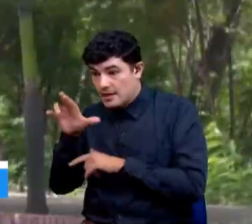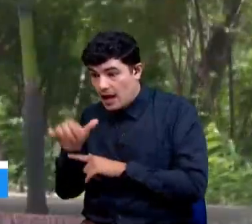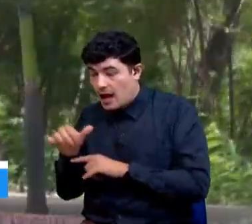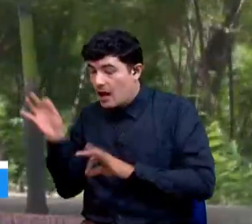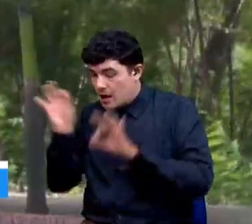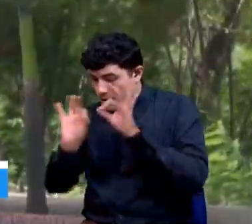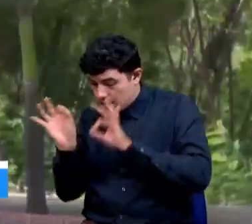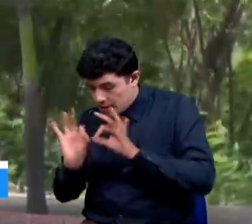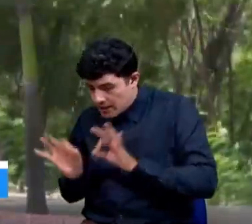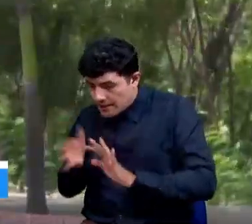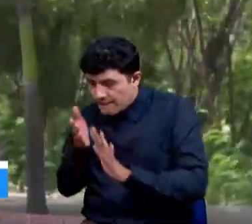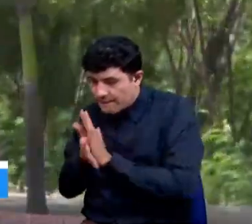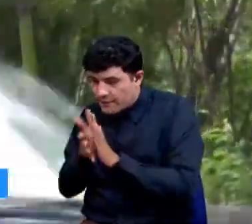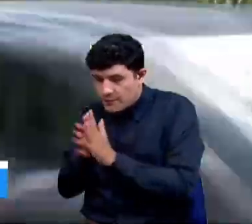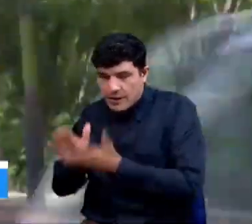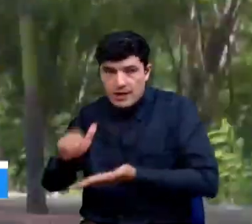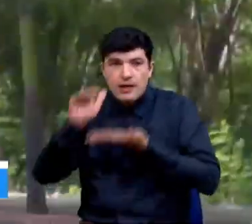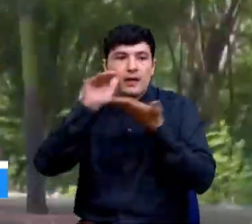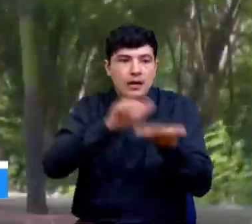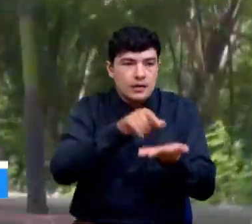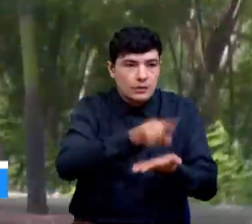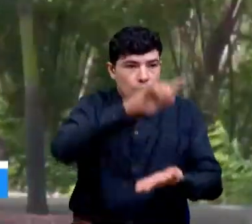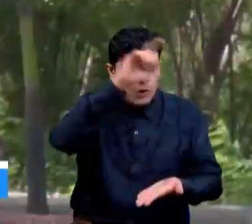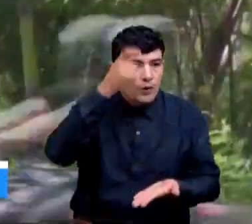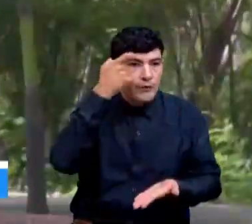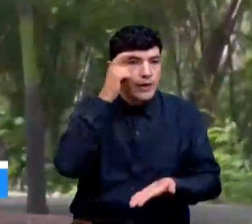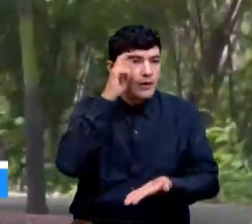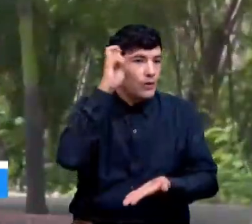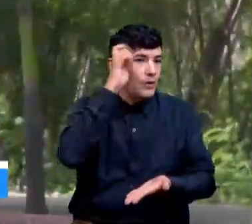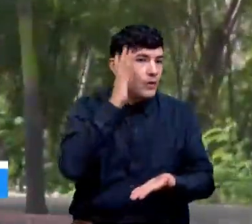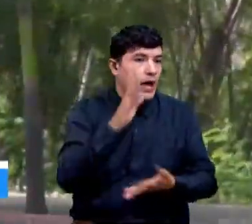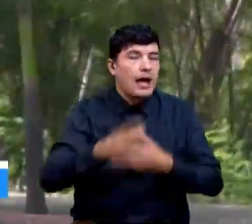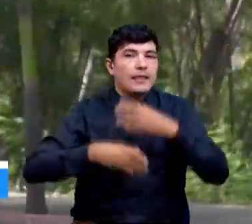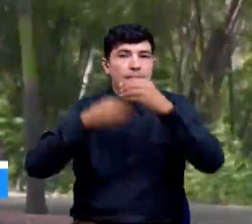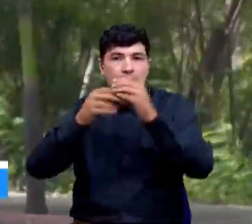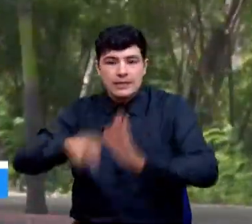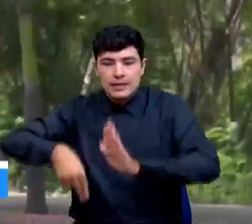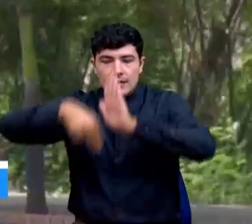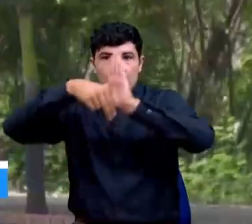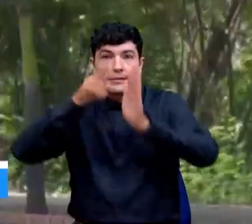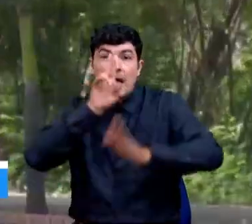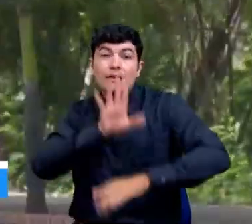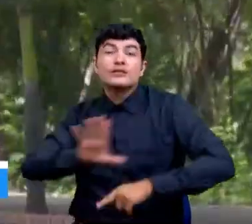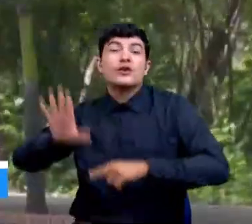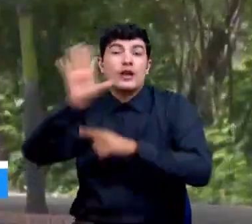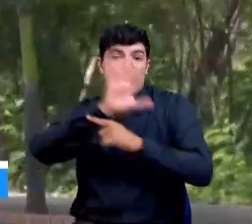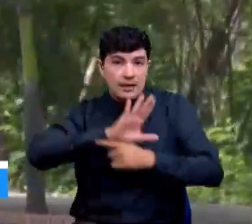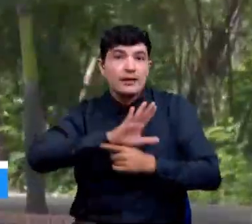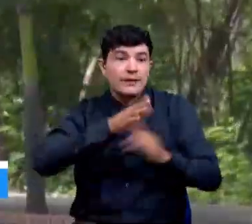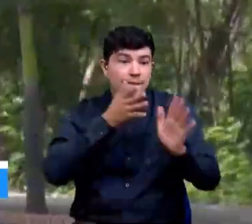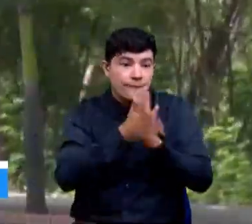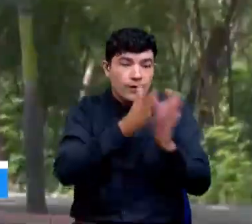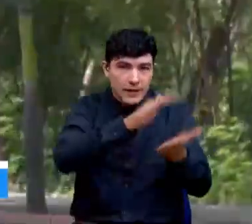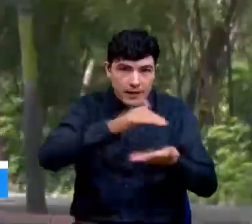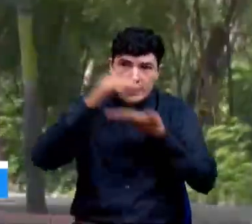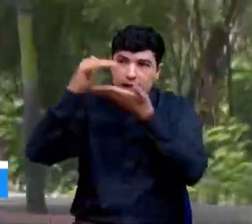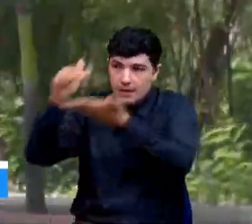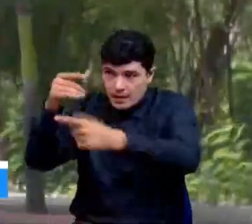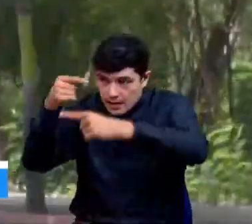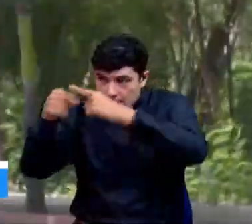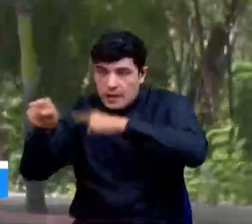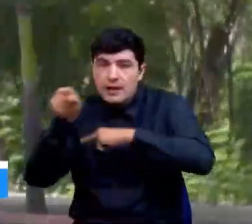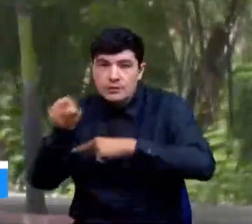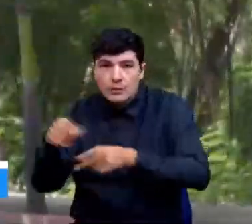Norte de Santander y también a Gestión del Riesgo a nivel nacional, por lo que se espera que en las próximas horas una comitiva encargada de